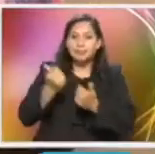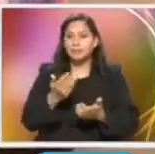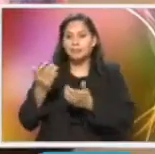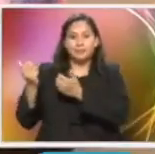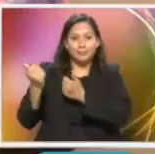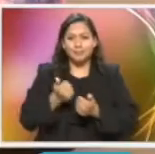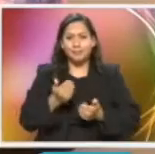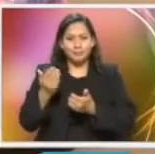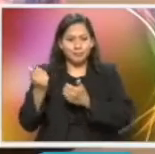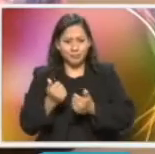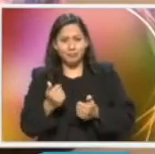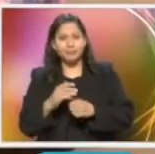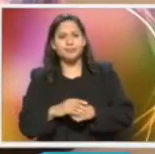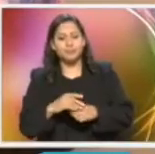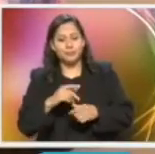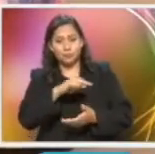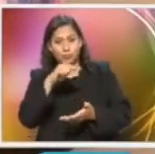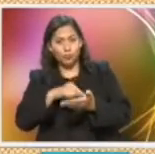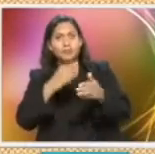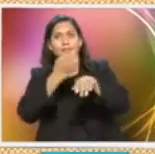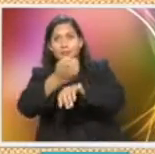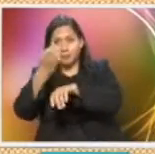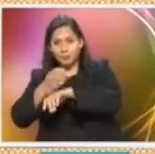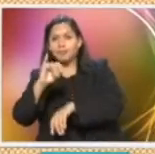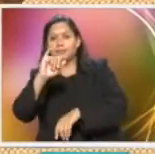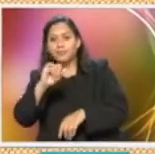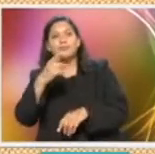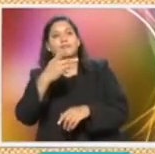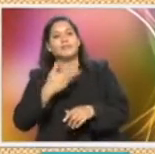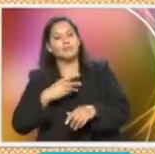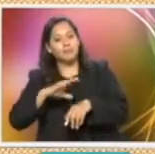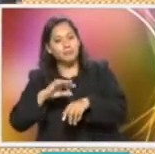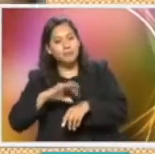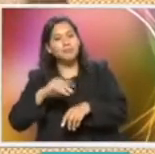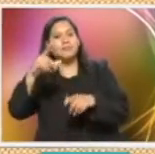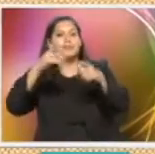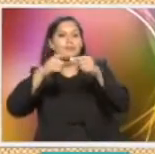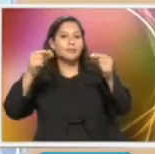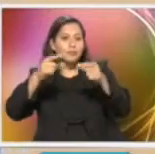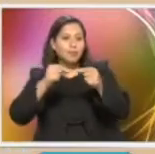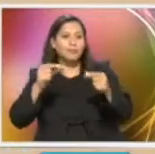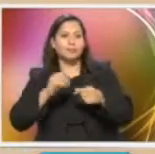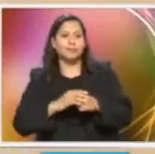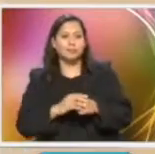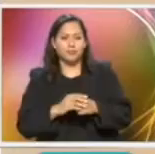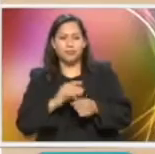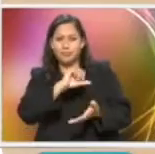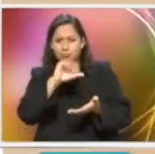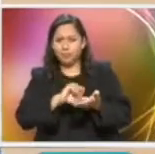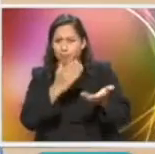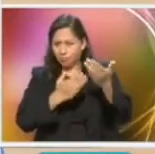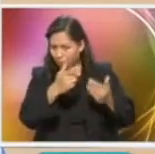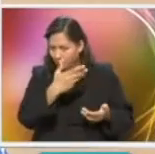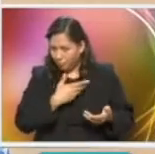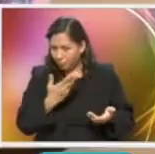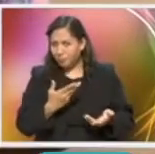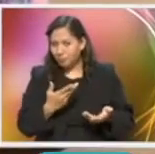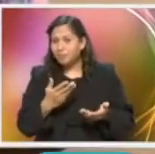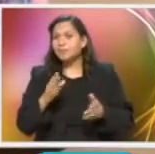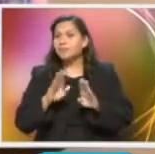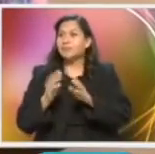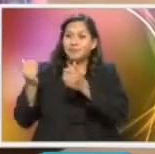y no solo de los países de la región, ahora resulta que puedes encontrar carne de Japón en el supermercado. Claro. Entonces también la